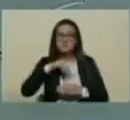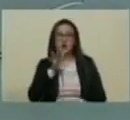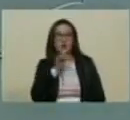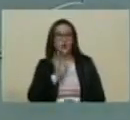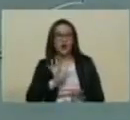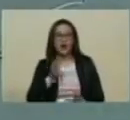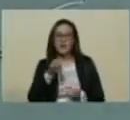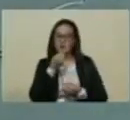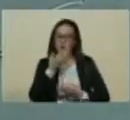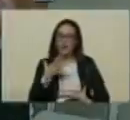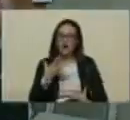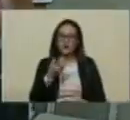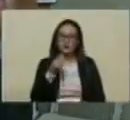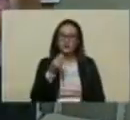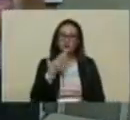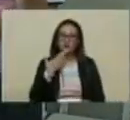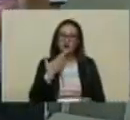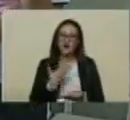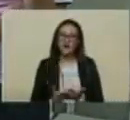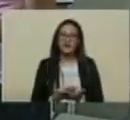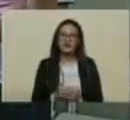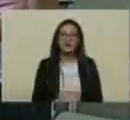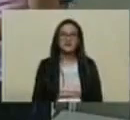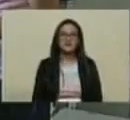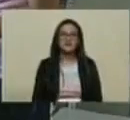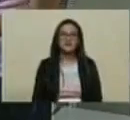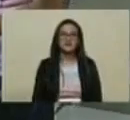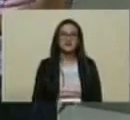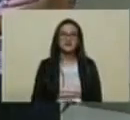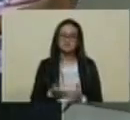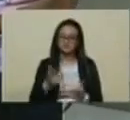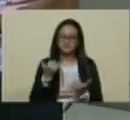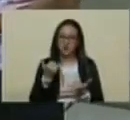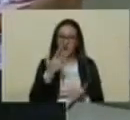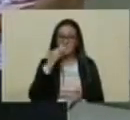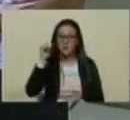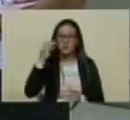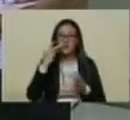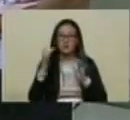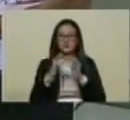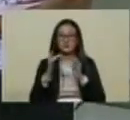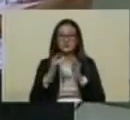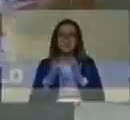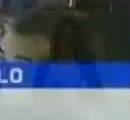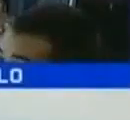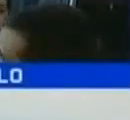en todo sentido. Muchas gracias. Adelante, presidente.